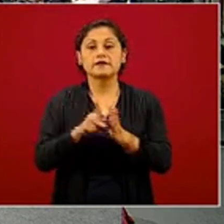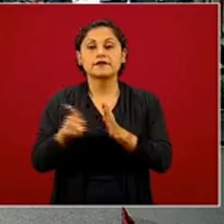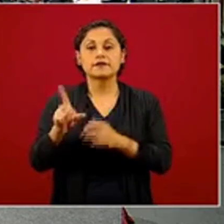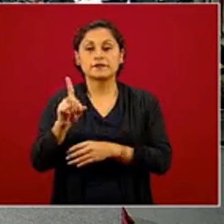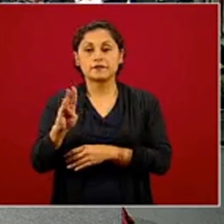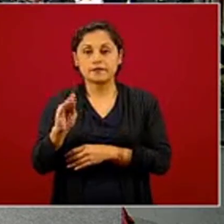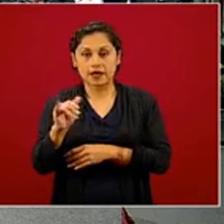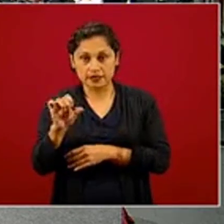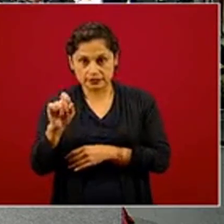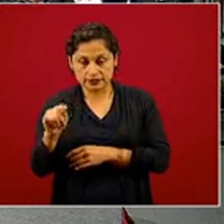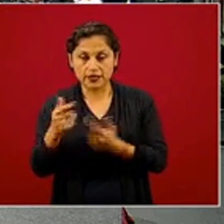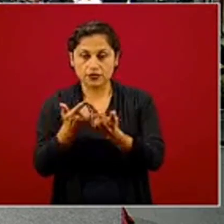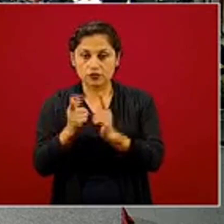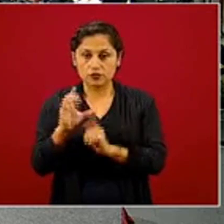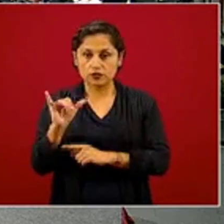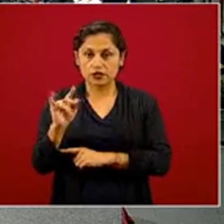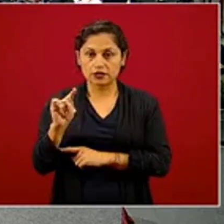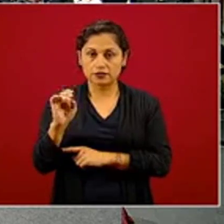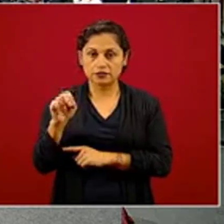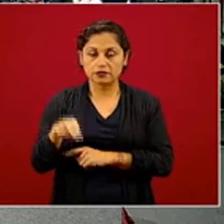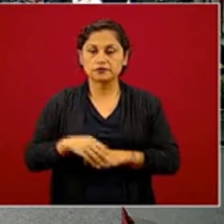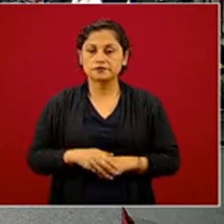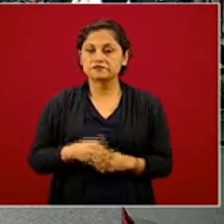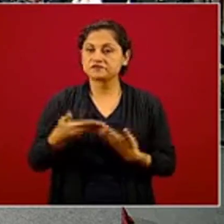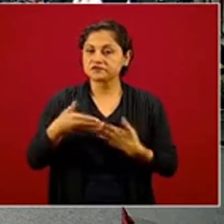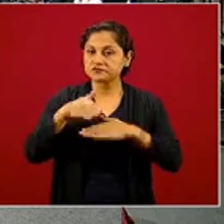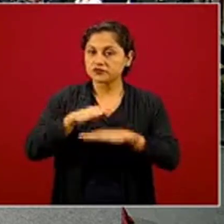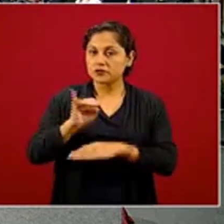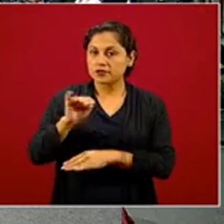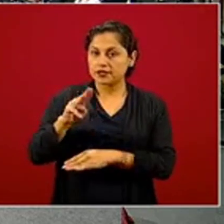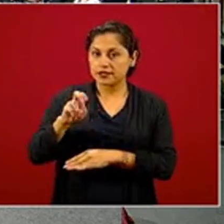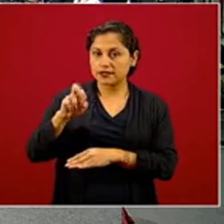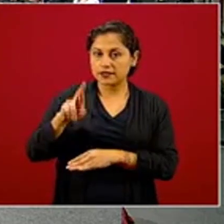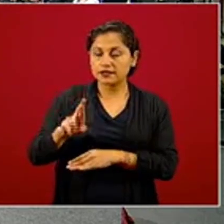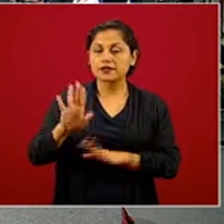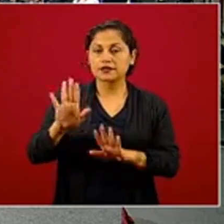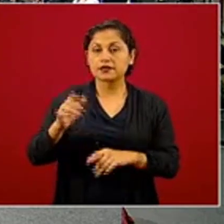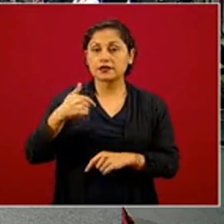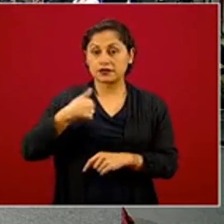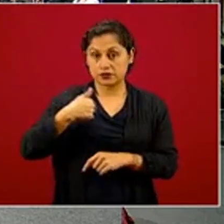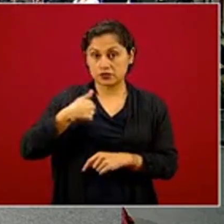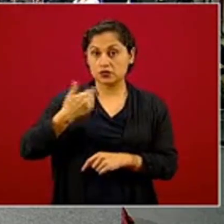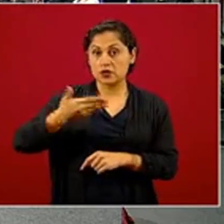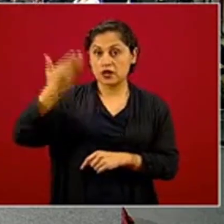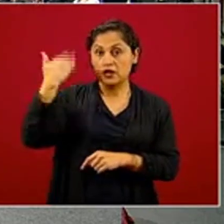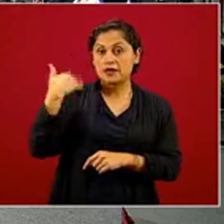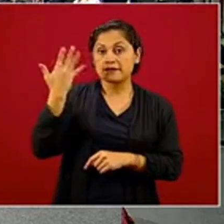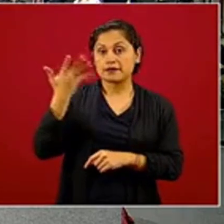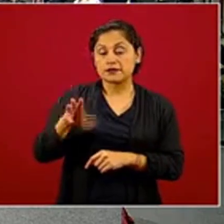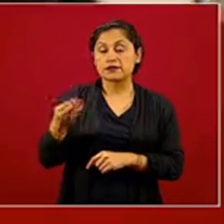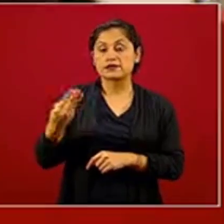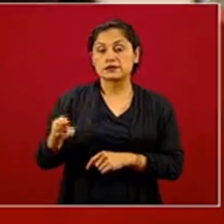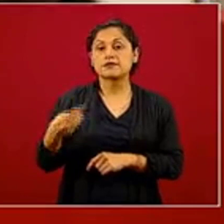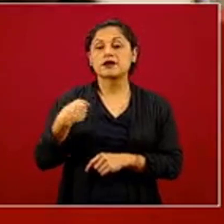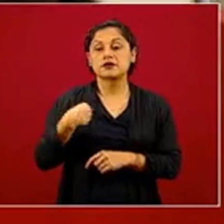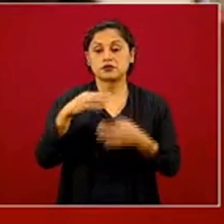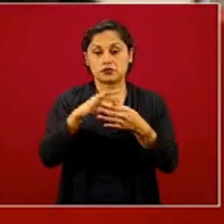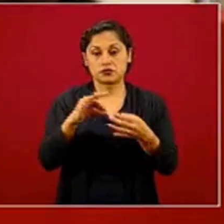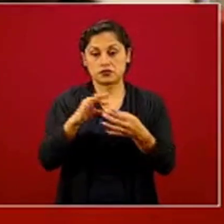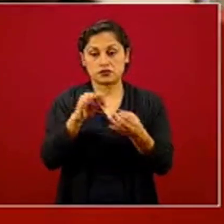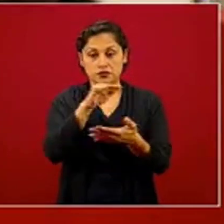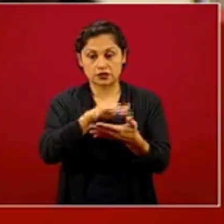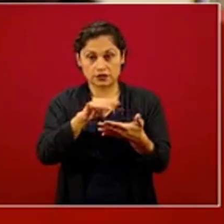Doctor, sobre el caso del INER, desde el 10 de mayo yo misma fui la que le leyó el comunicado que habían recibido